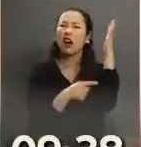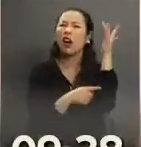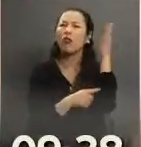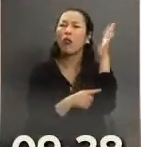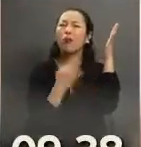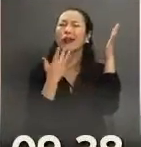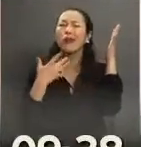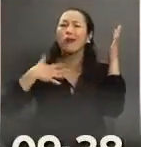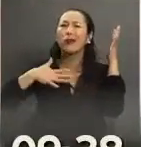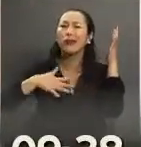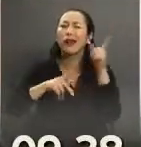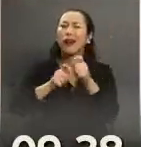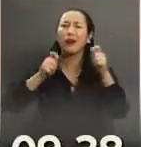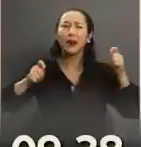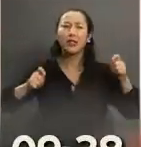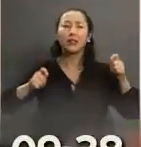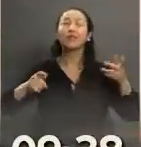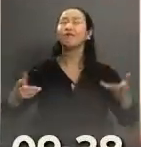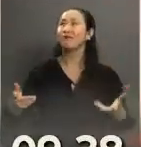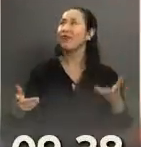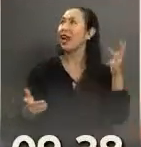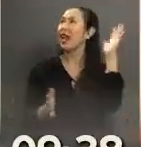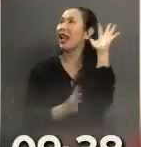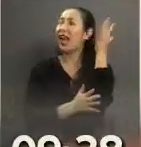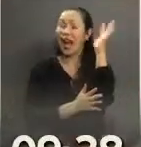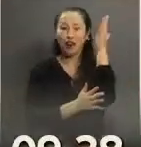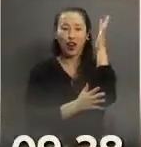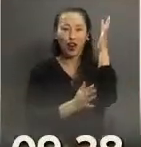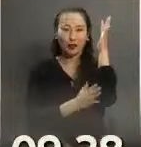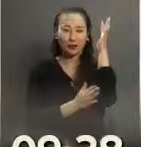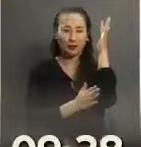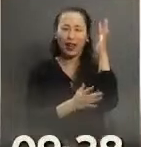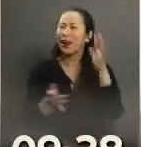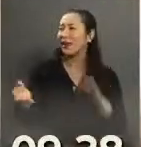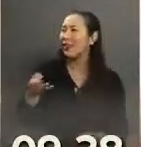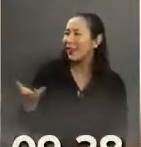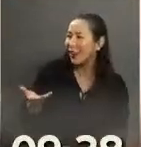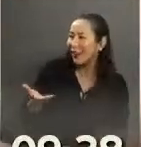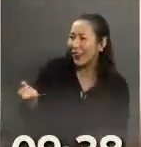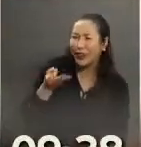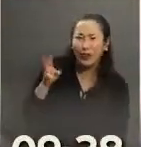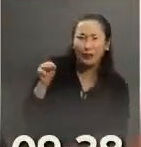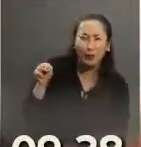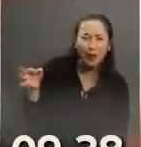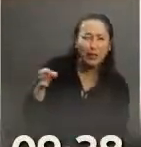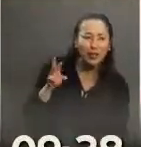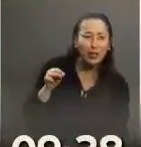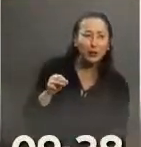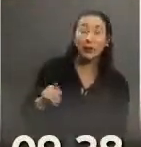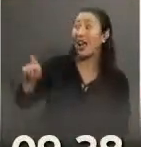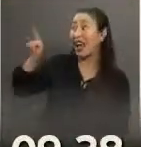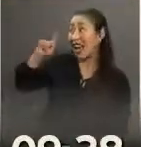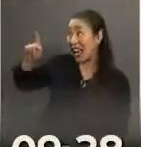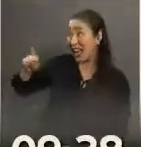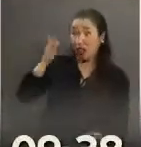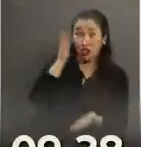fundamental. Es un símbolo, de... ¿Qué? ¿Qué dijo? ¿Qué dijo la mamá? Él se escapaba del